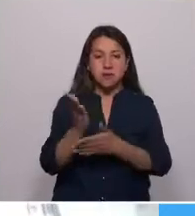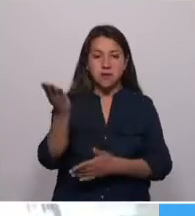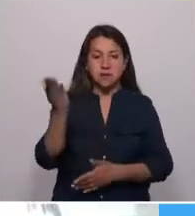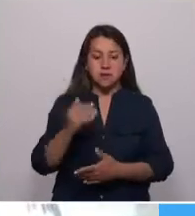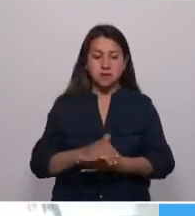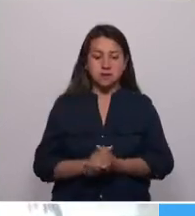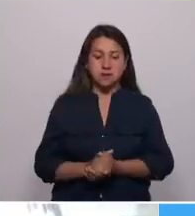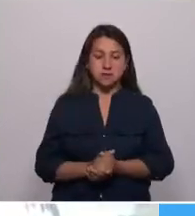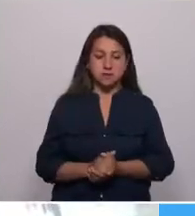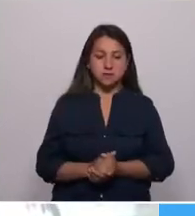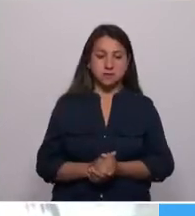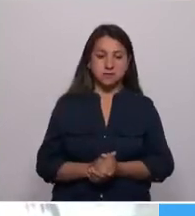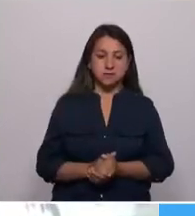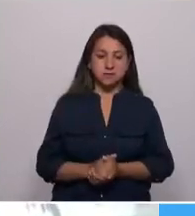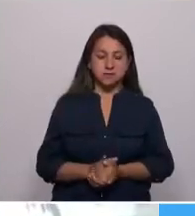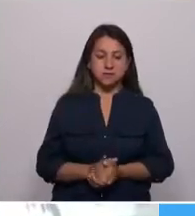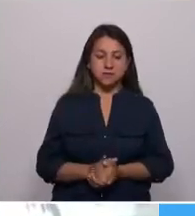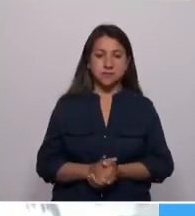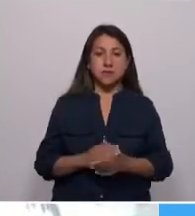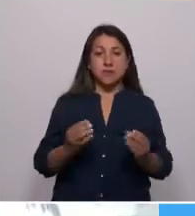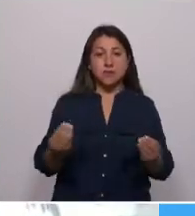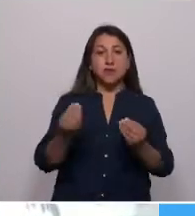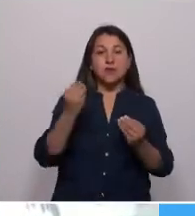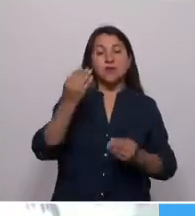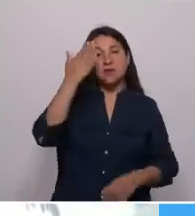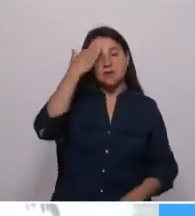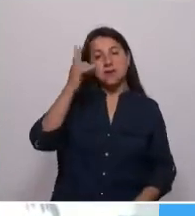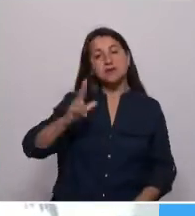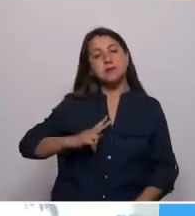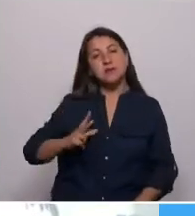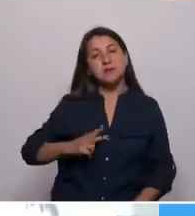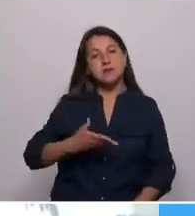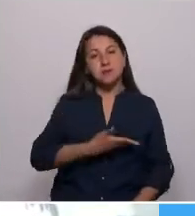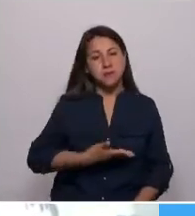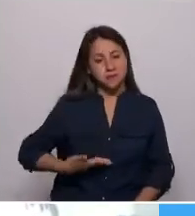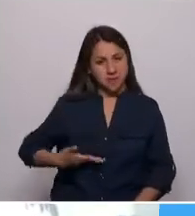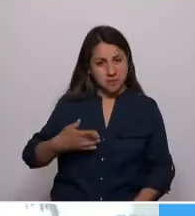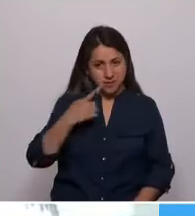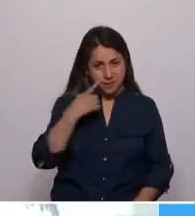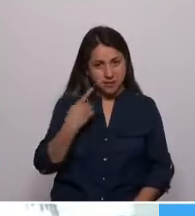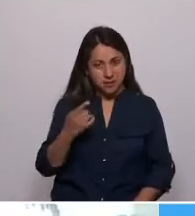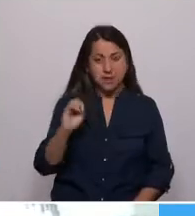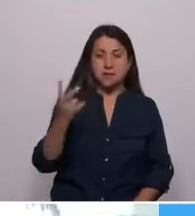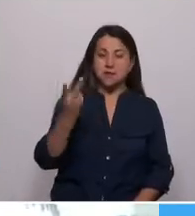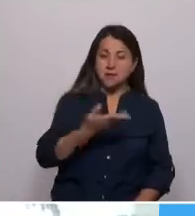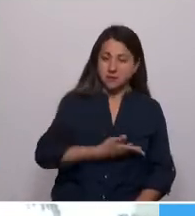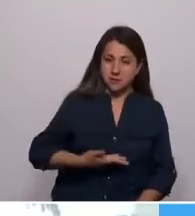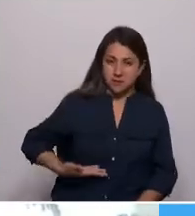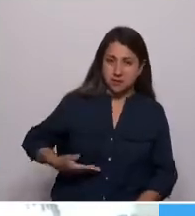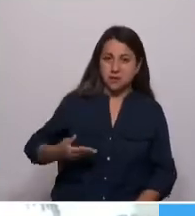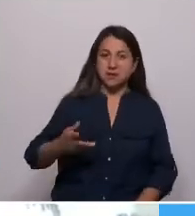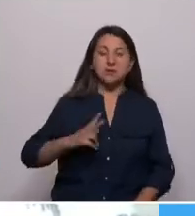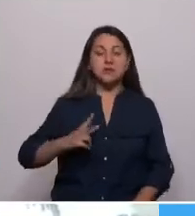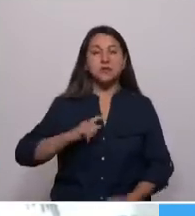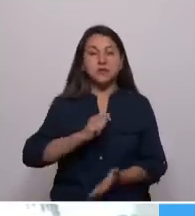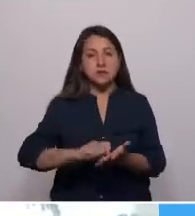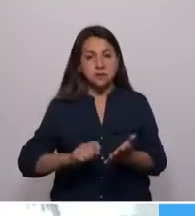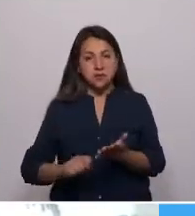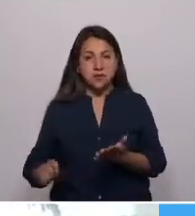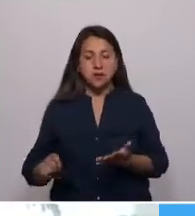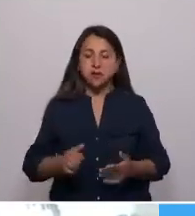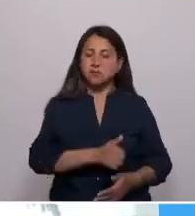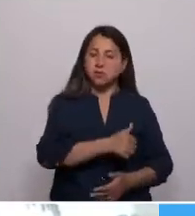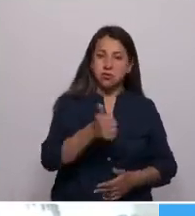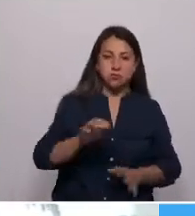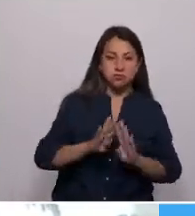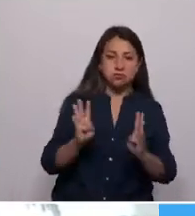día muy buenos días señor presidente señor vicepresidente señor secretario convencional el presente